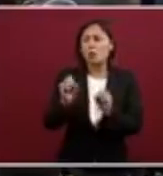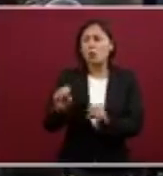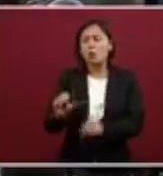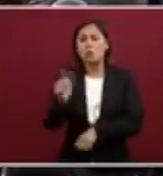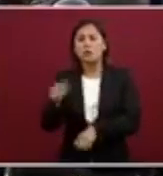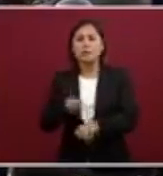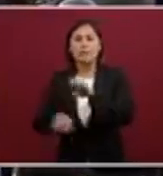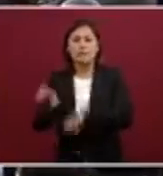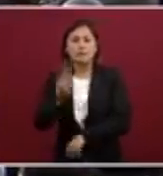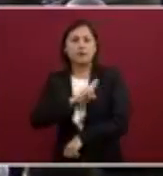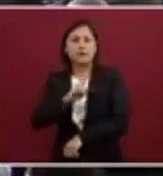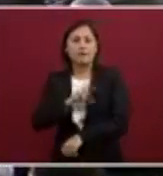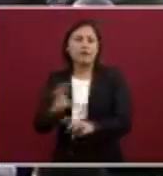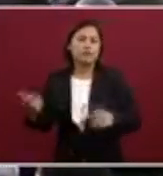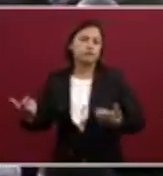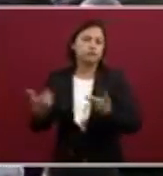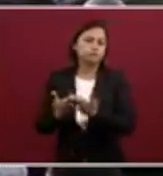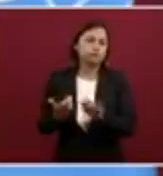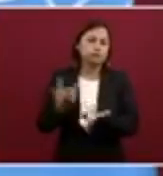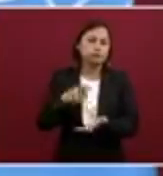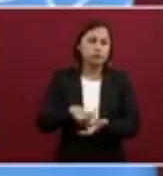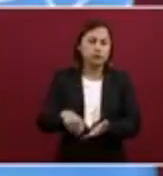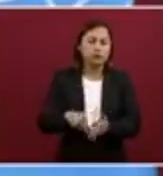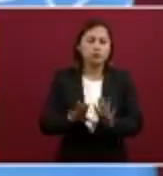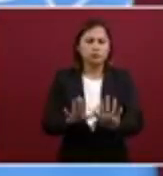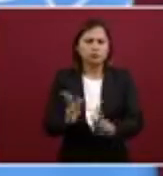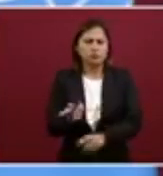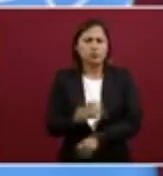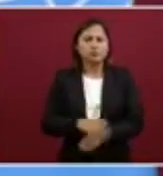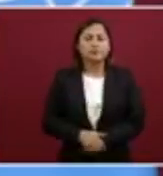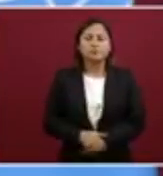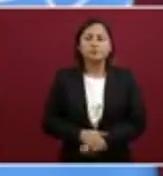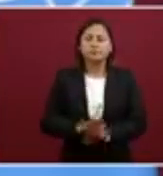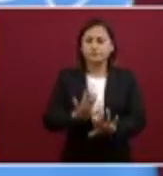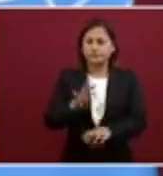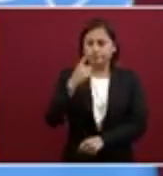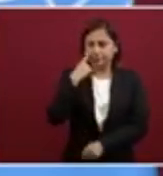permite. Sí, en Sonora